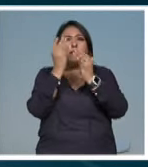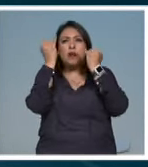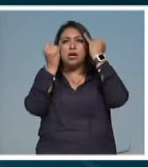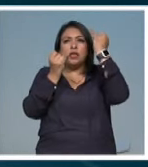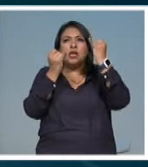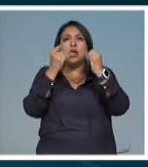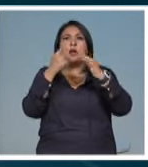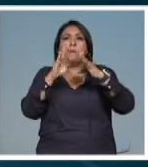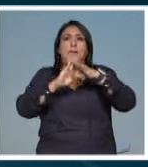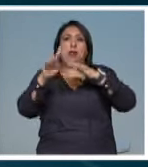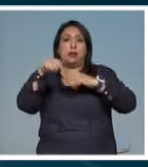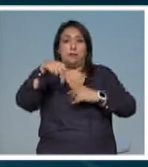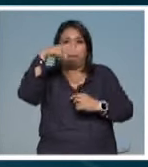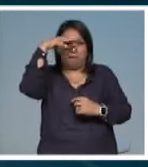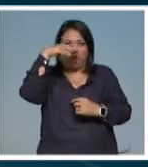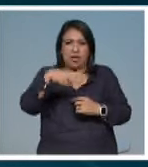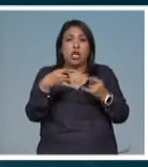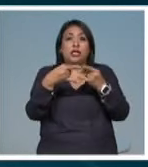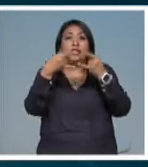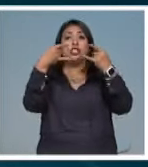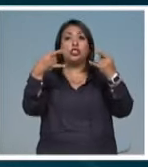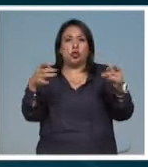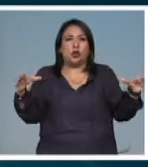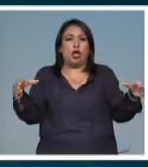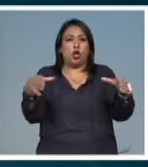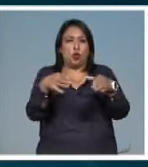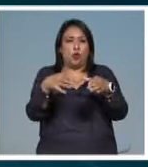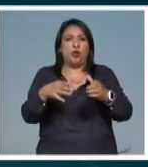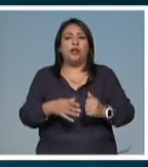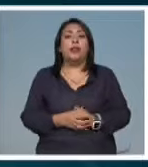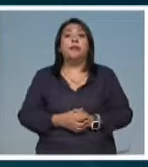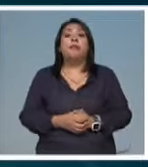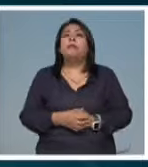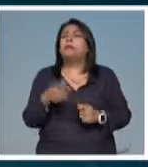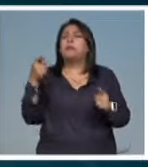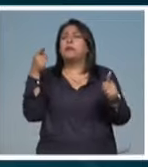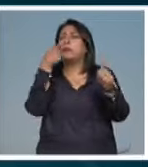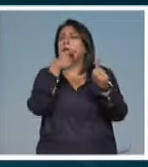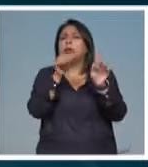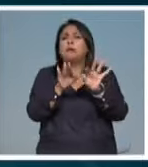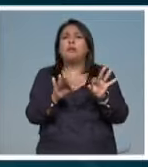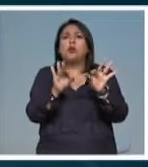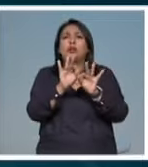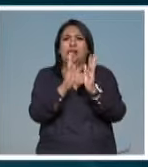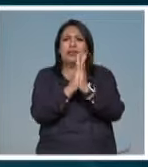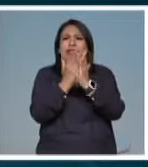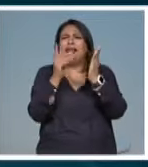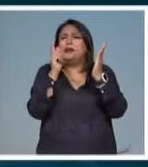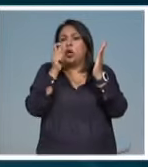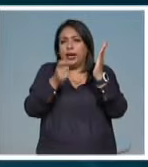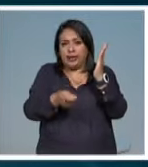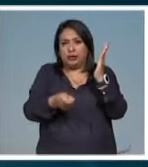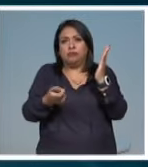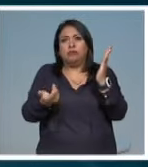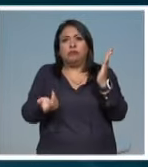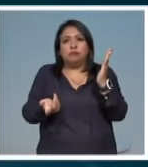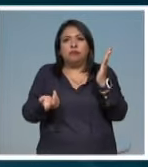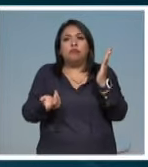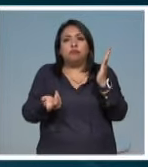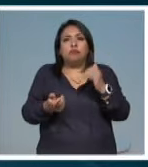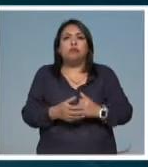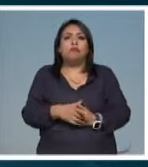los Inmigrantes en México, la historia de esta comunidad. El propósito fundamental de este libro